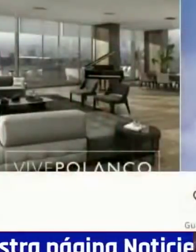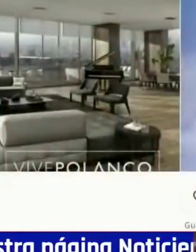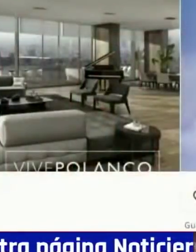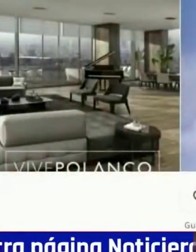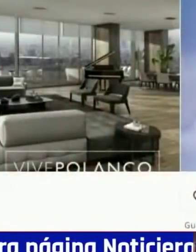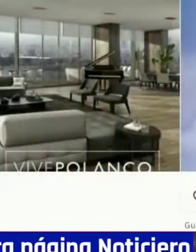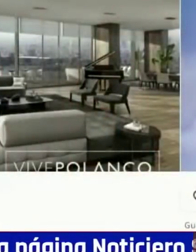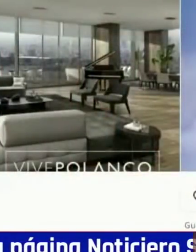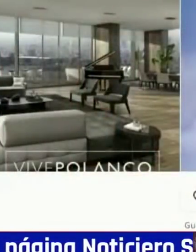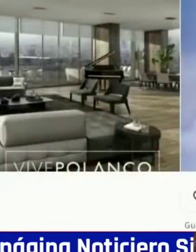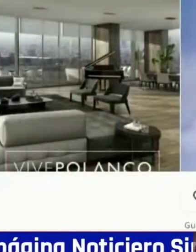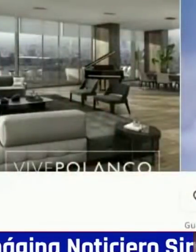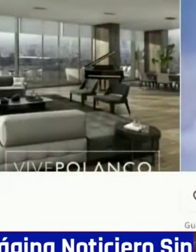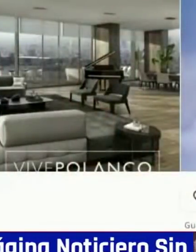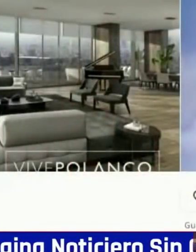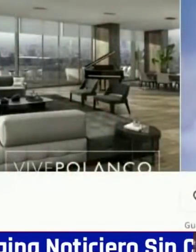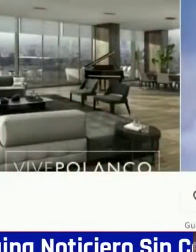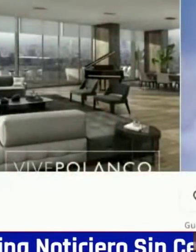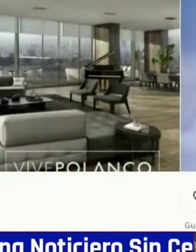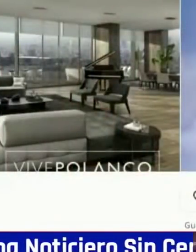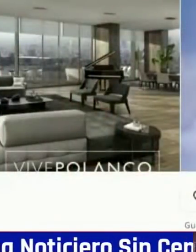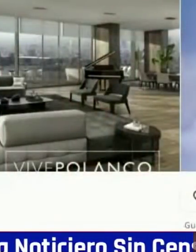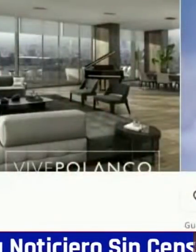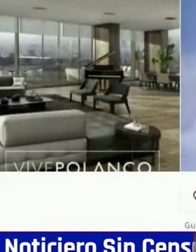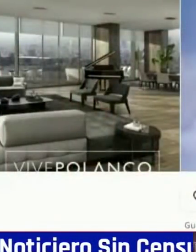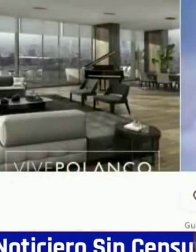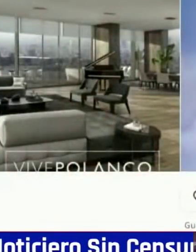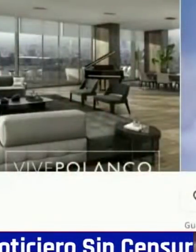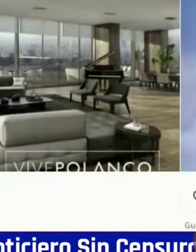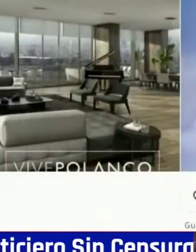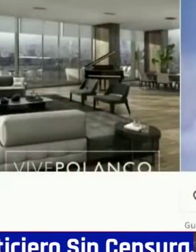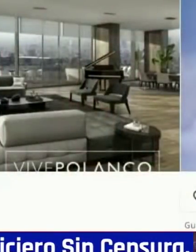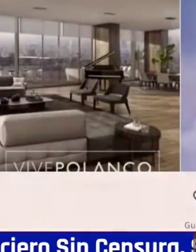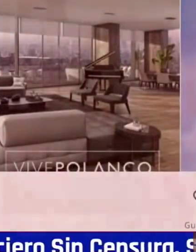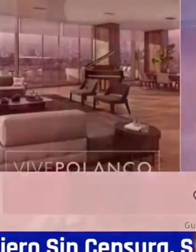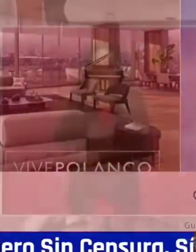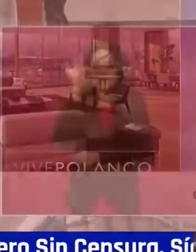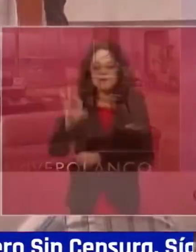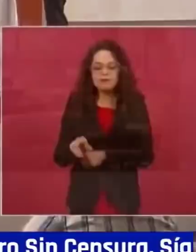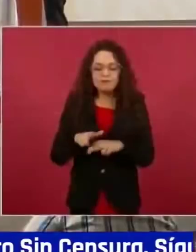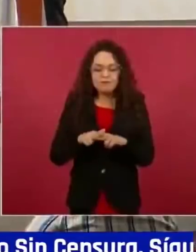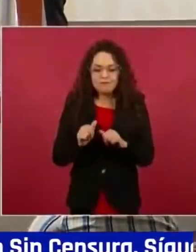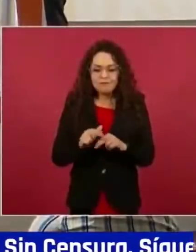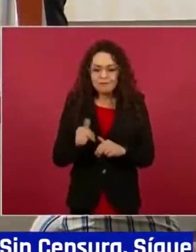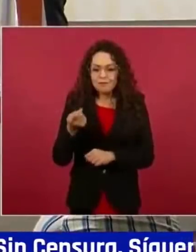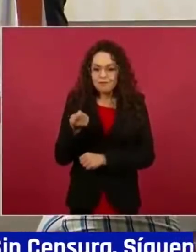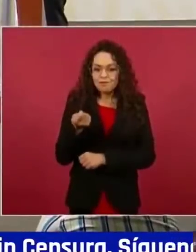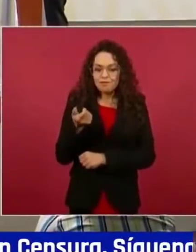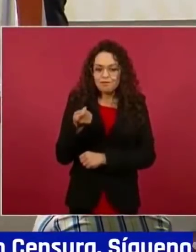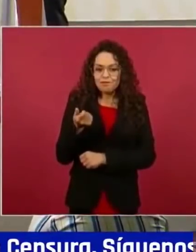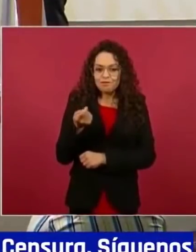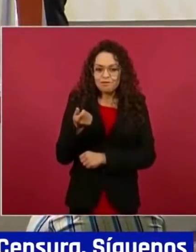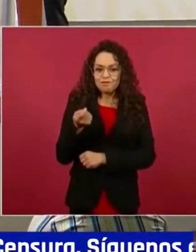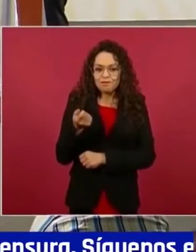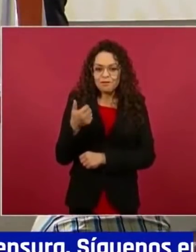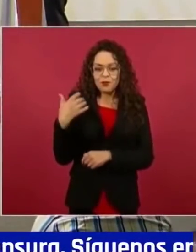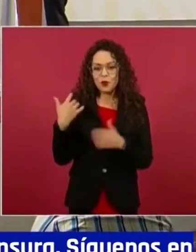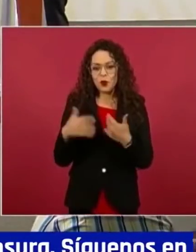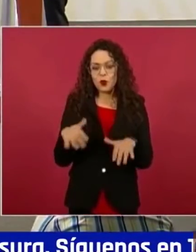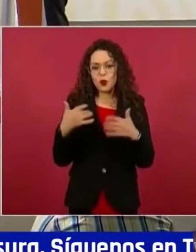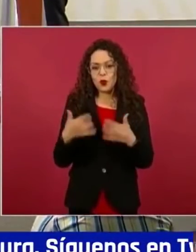929 pesos. Y de acuerdo con la información que se dio a conocer, el humilde apartamento de Loretito tiene